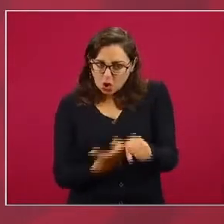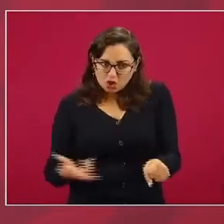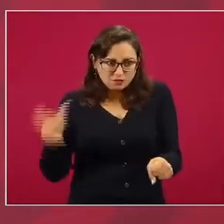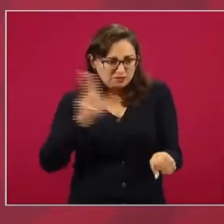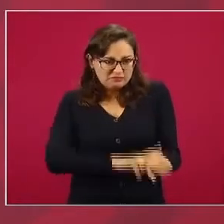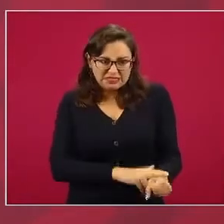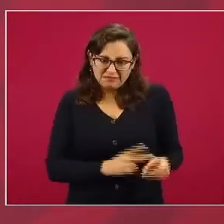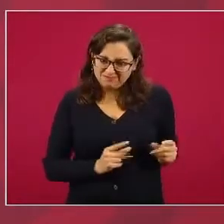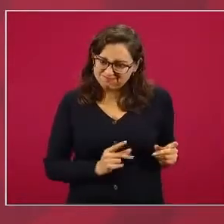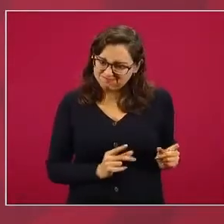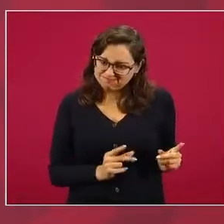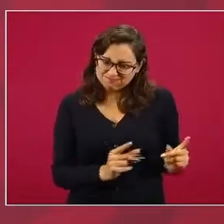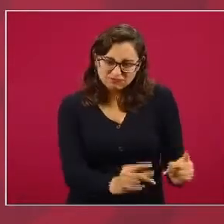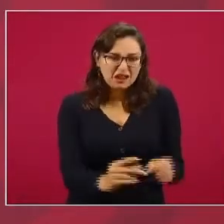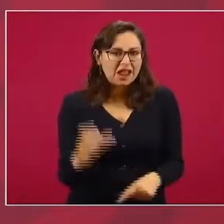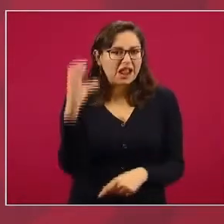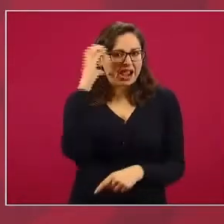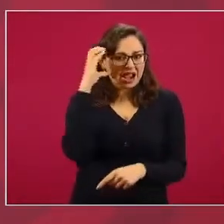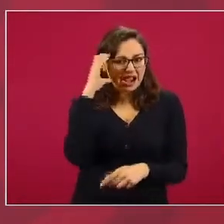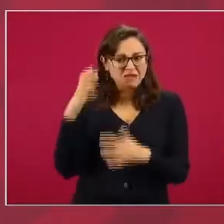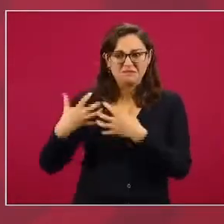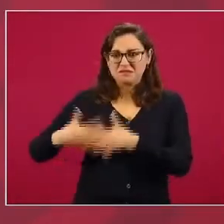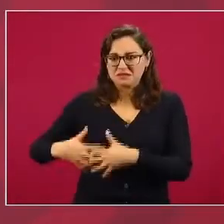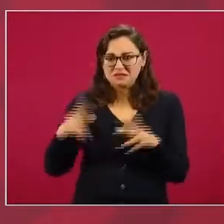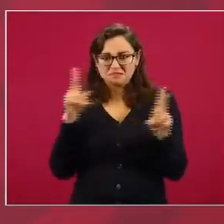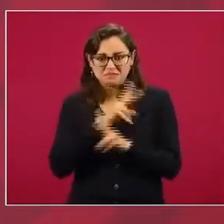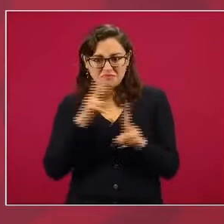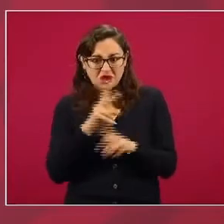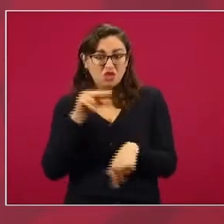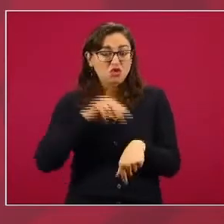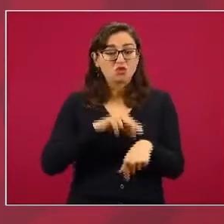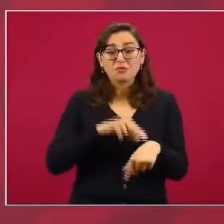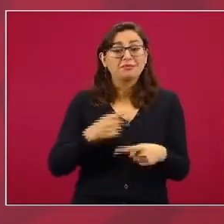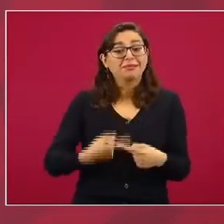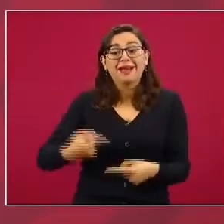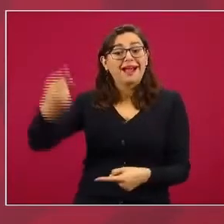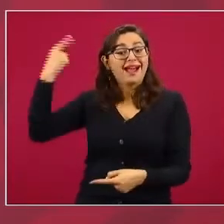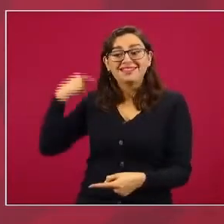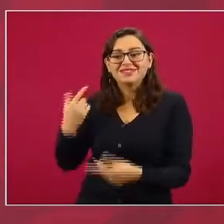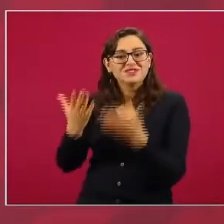infraestructura, las camas, los equipos, los médicos que no habían,